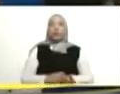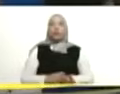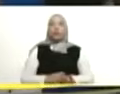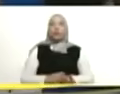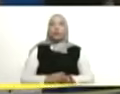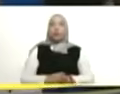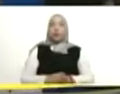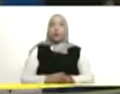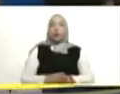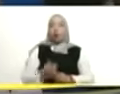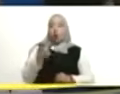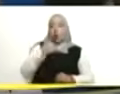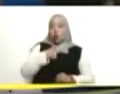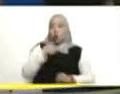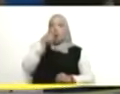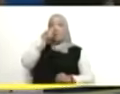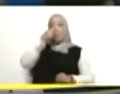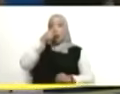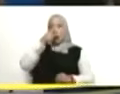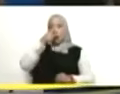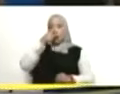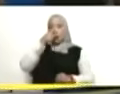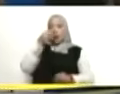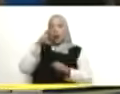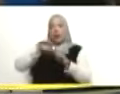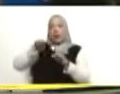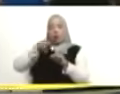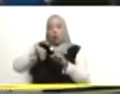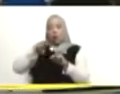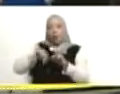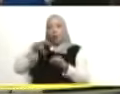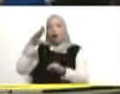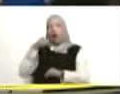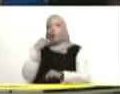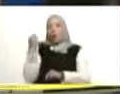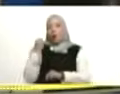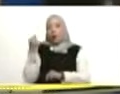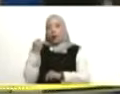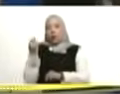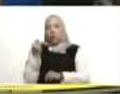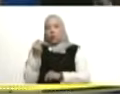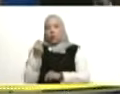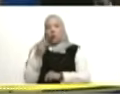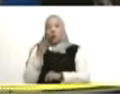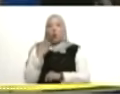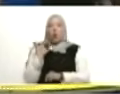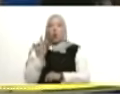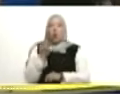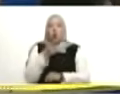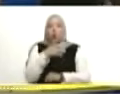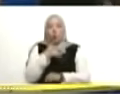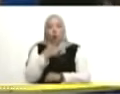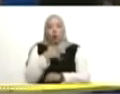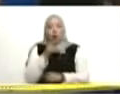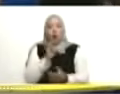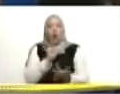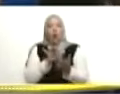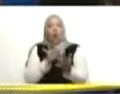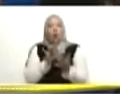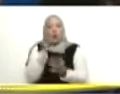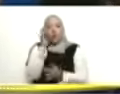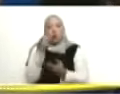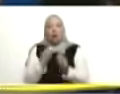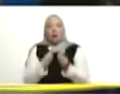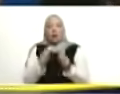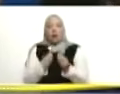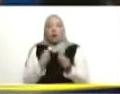Y yo, que era el toñeco, que le dicen, el consentido de la casa. Nosotros vivimos